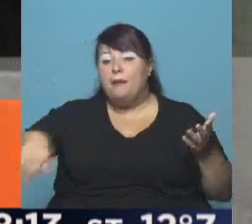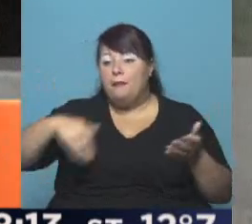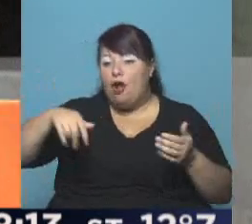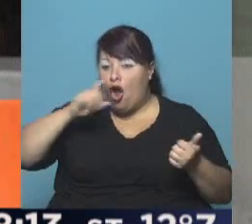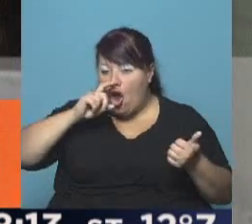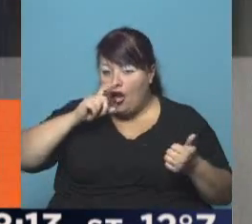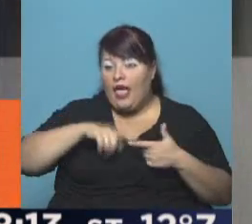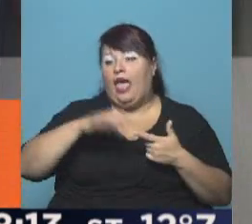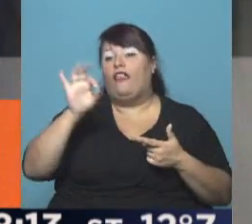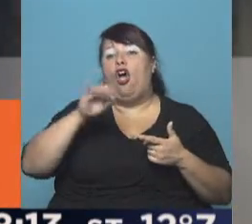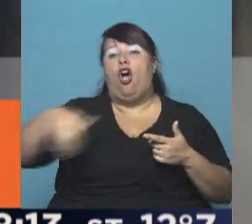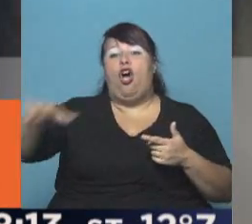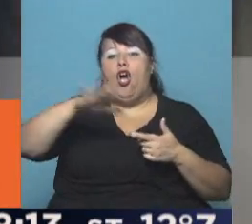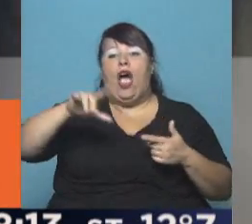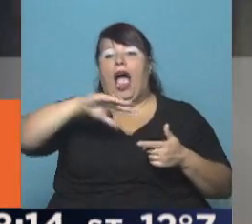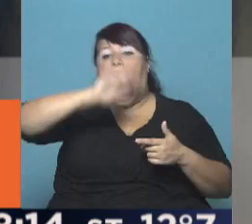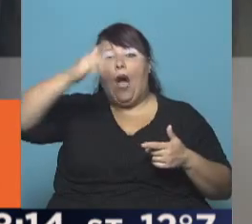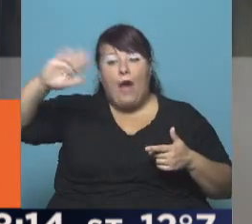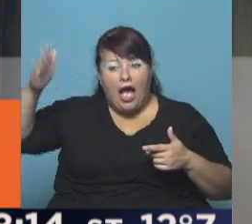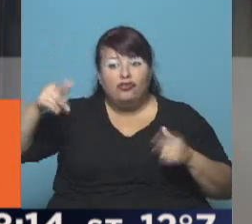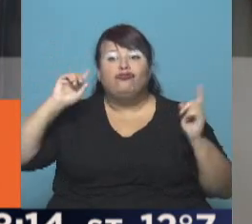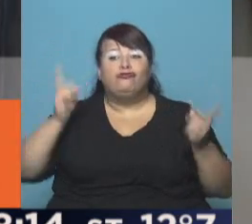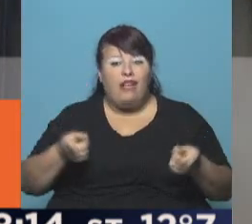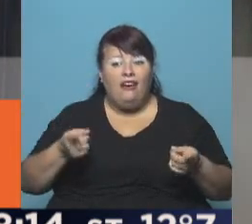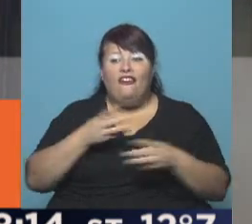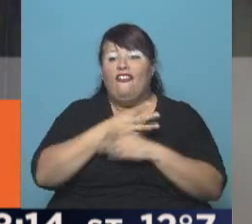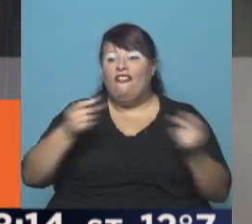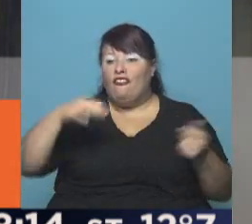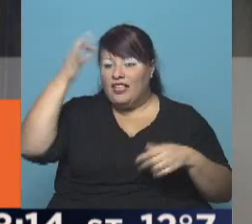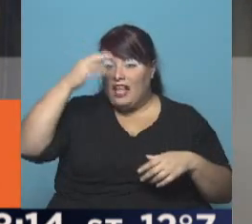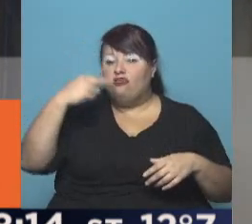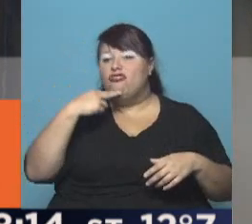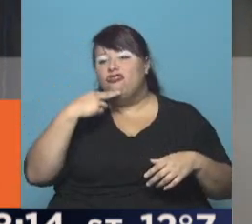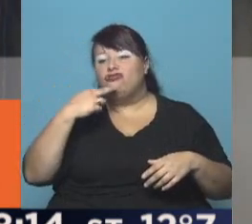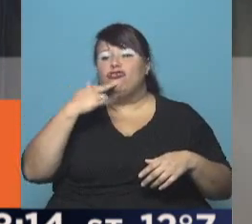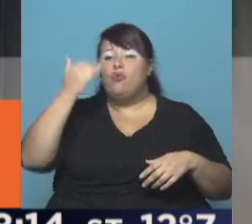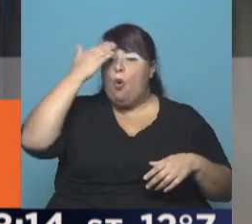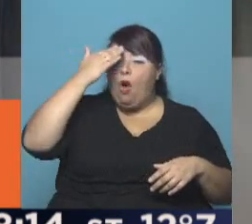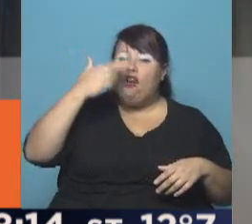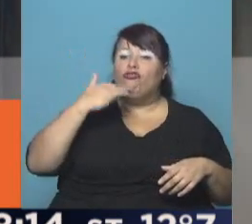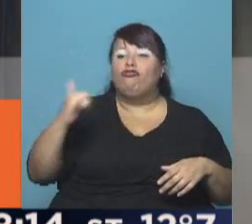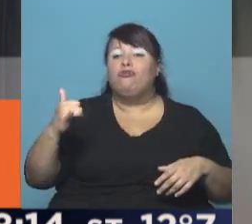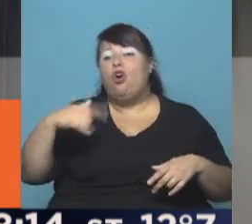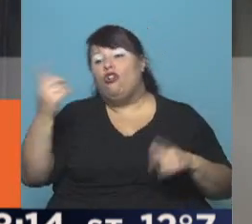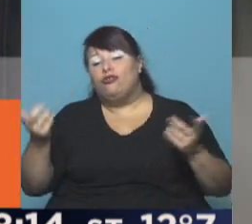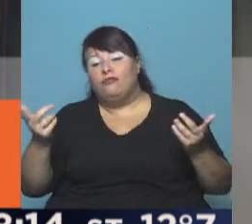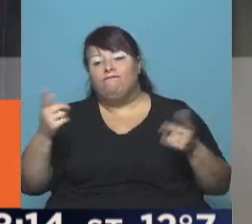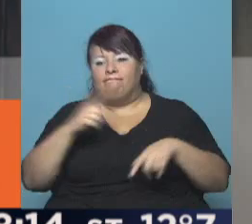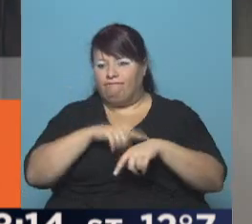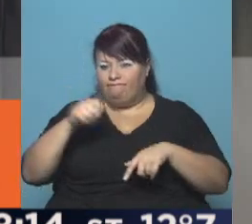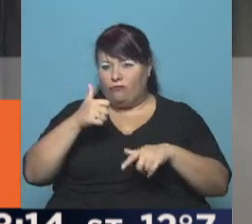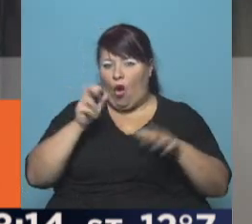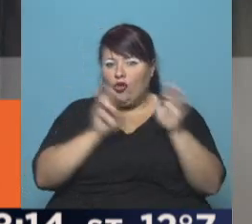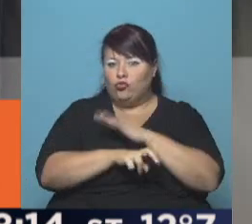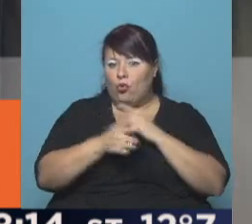corriente son muchos teatros en la zona de abasto que también terminan sus funciones a las once y cuarto 11 y media otros y no tenían